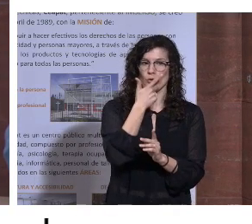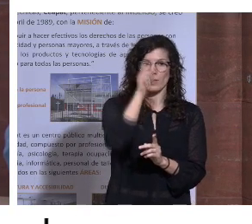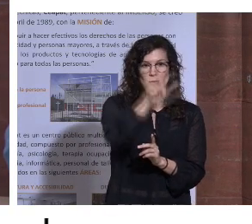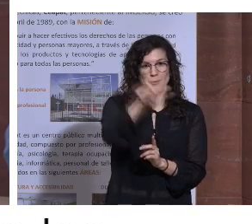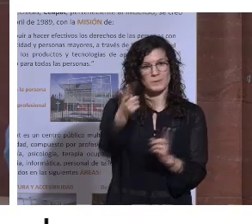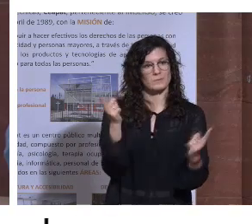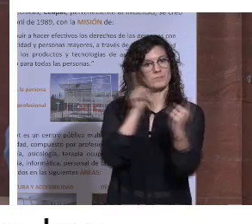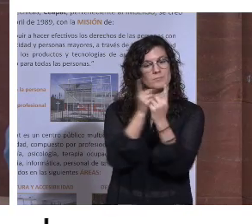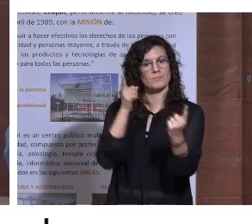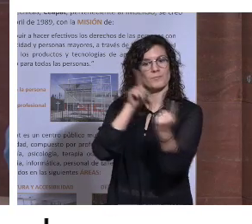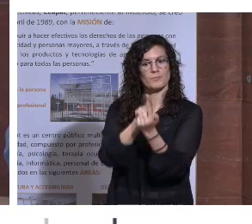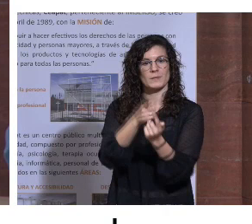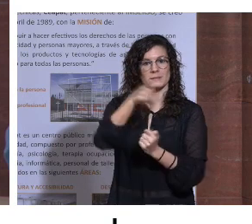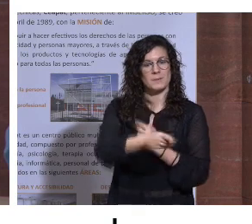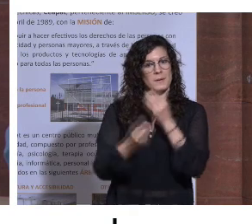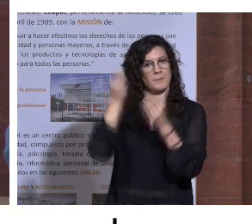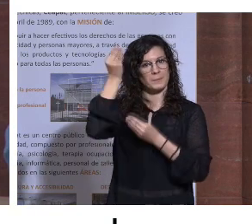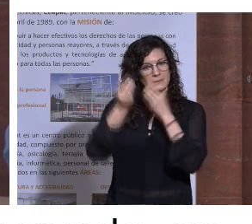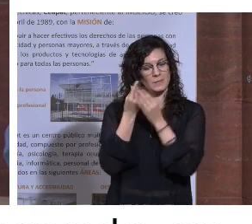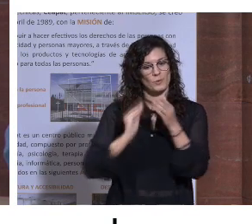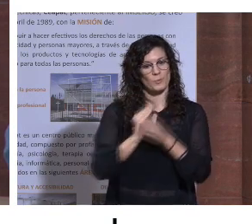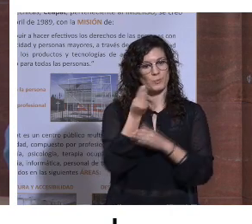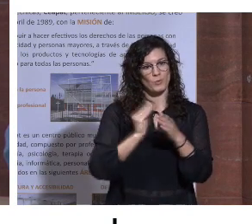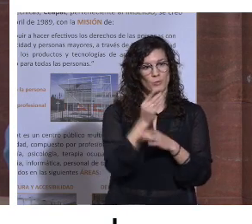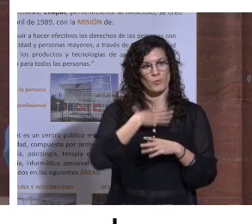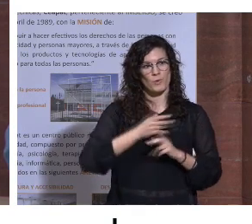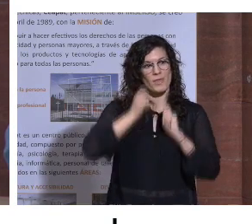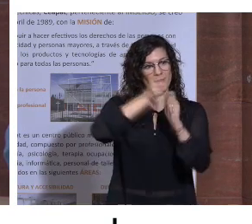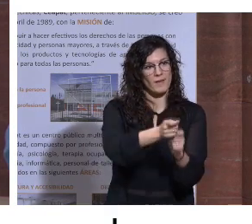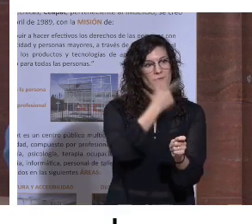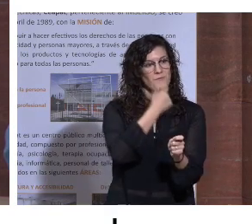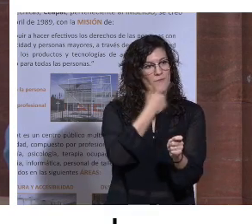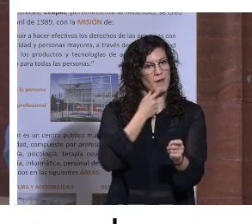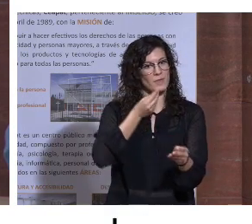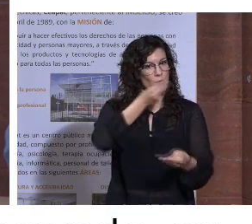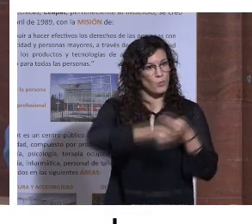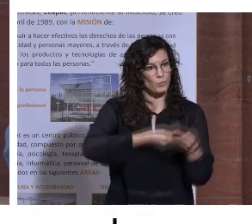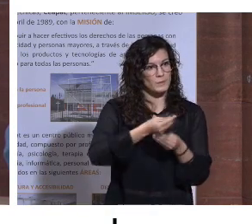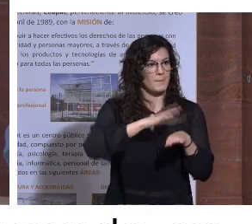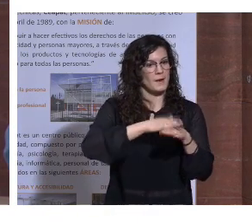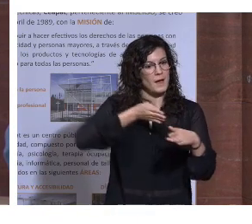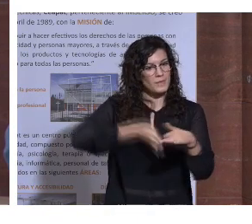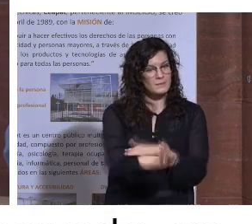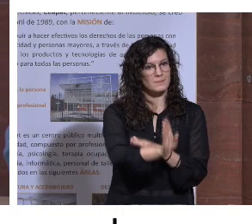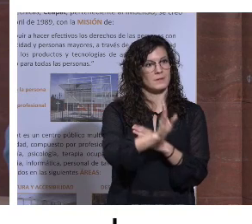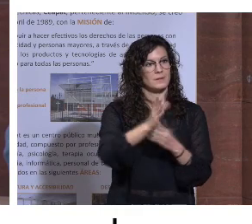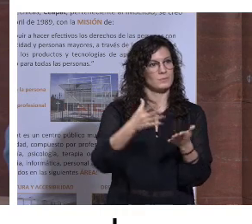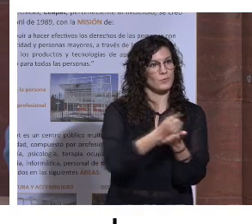pensando en esos productos que les puedan ser de utilidad para hacerles accesible a cada una de